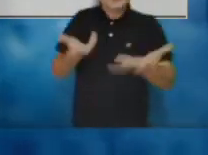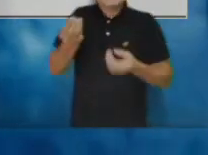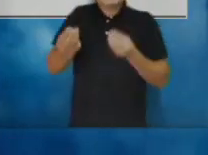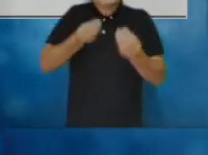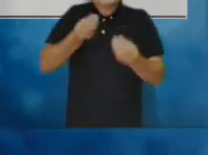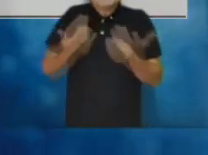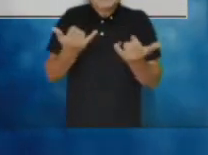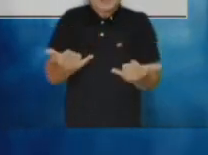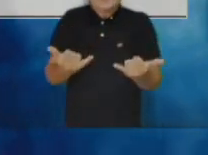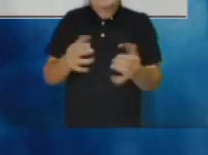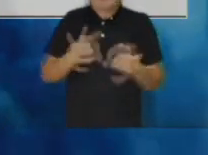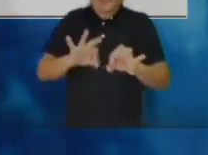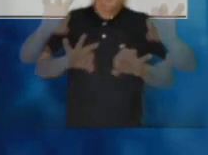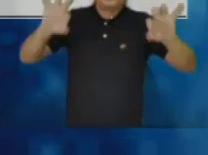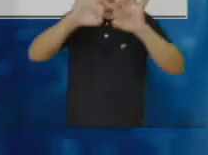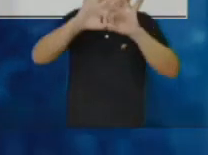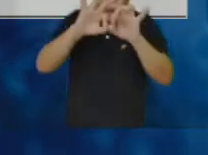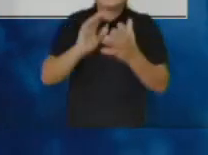tener una